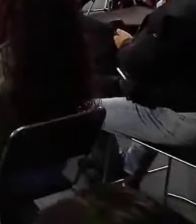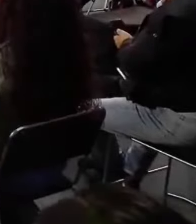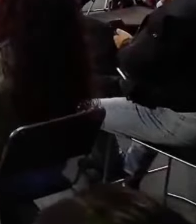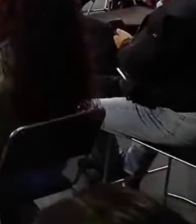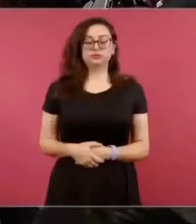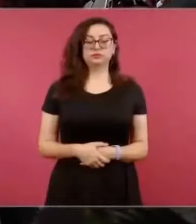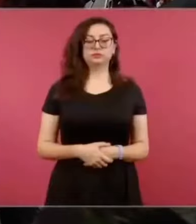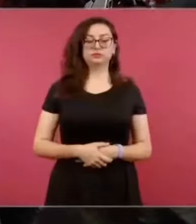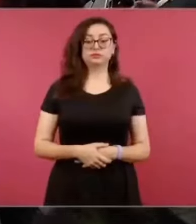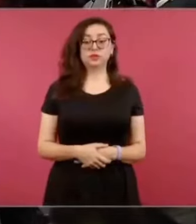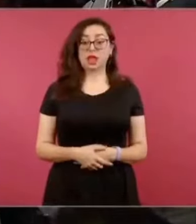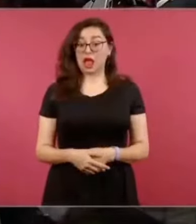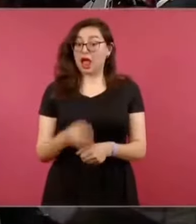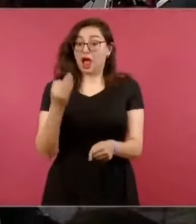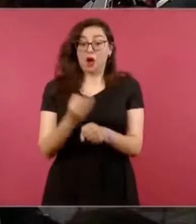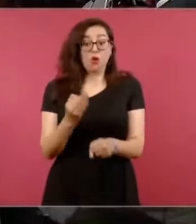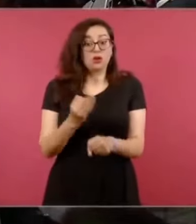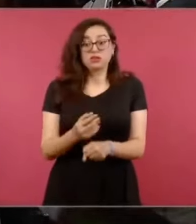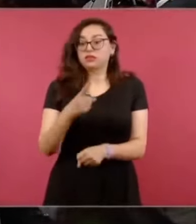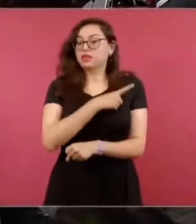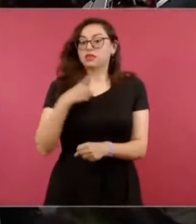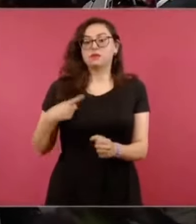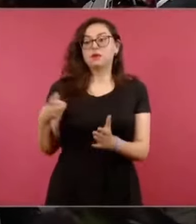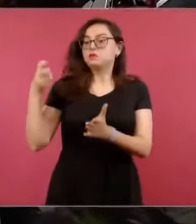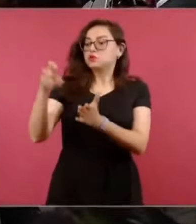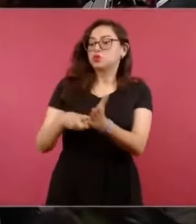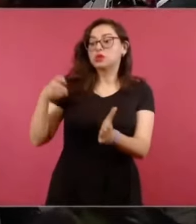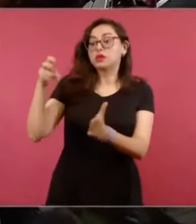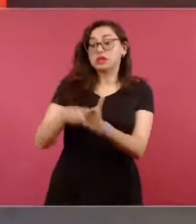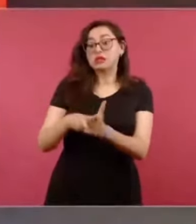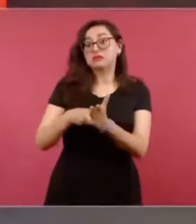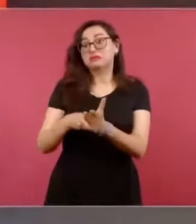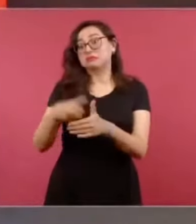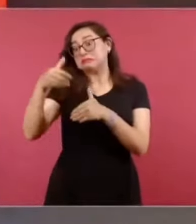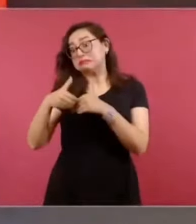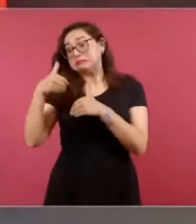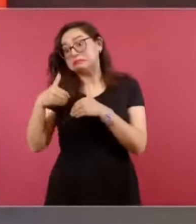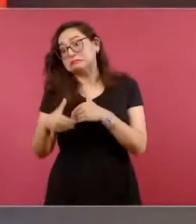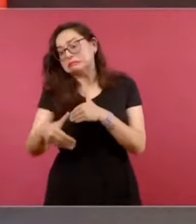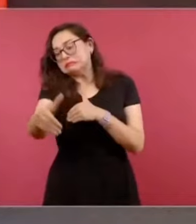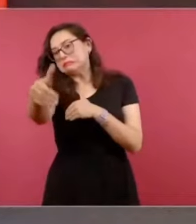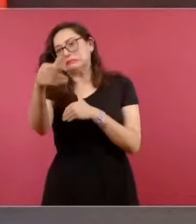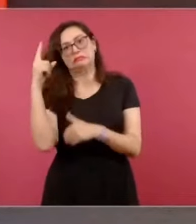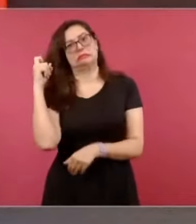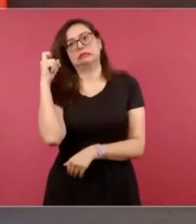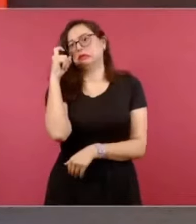estamos acostumbrados a enfrentar a estos